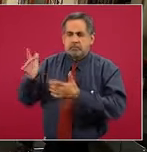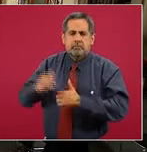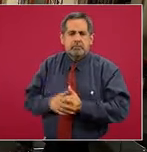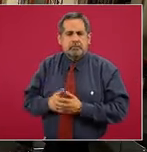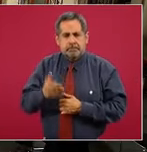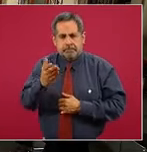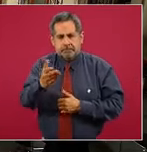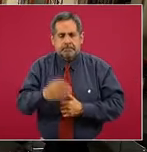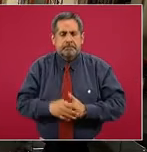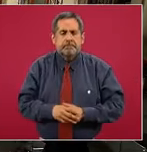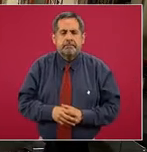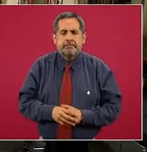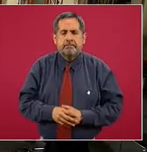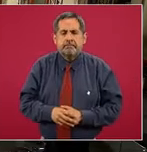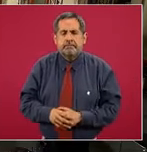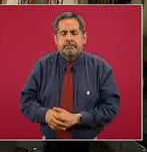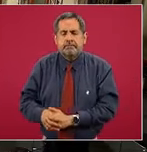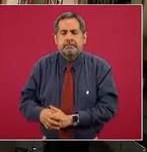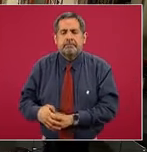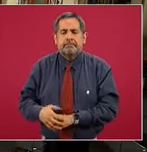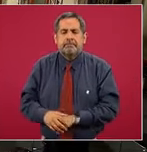ver, aquí y después allá.